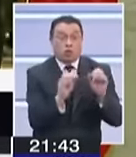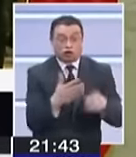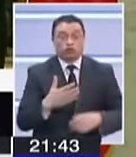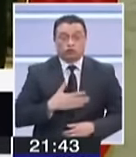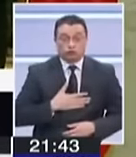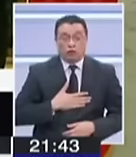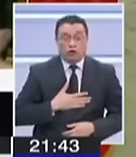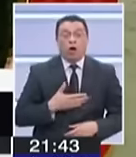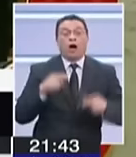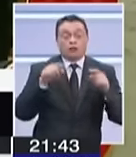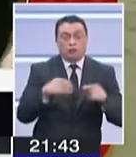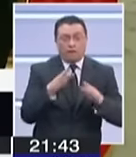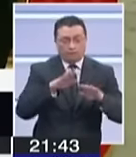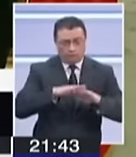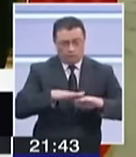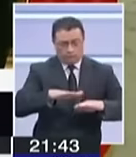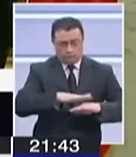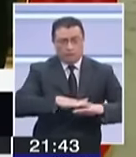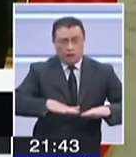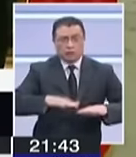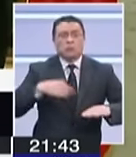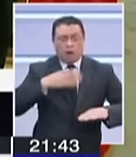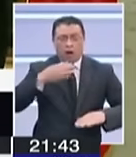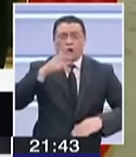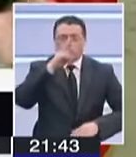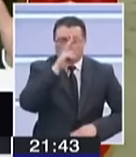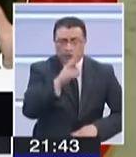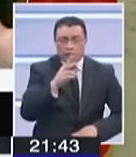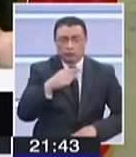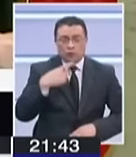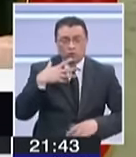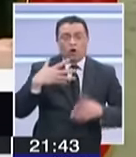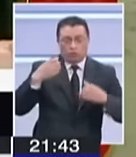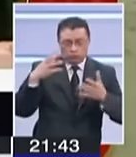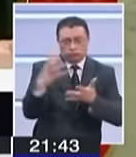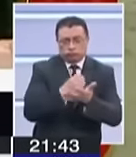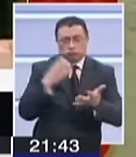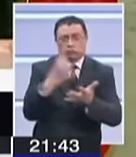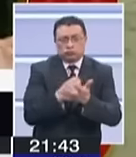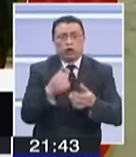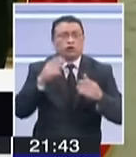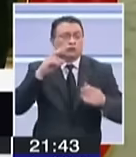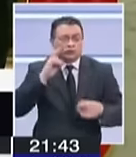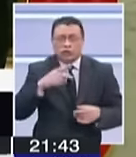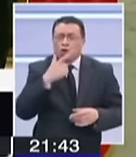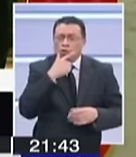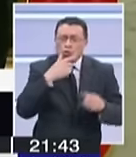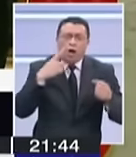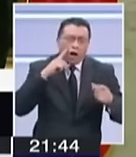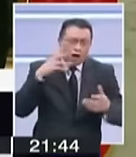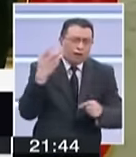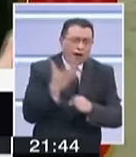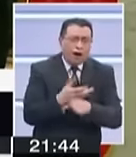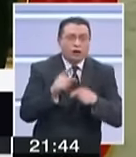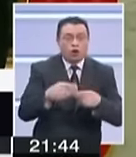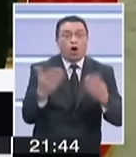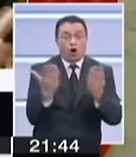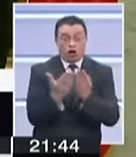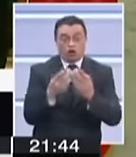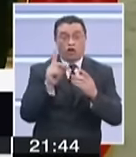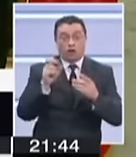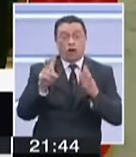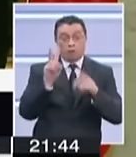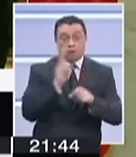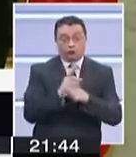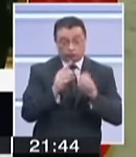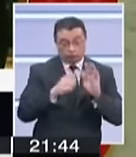siempre sobre una base de mucho respeto. Hemos tenido logros indudables en materia de educación, que esta directiva del Colegio de Profesores puede exhibir, porque la